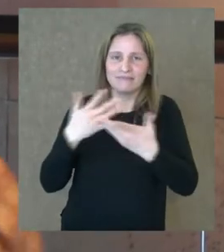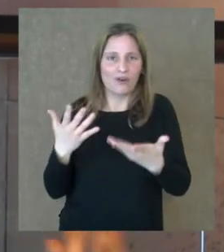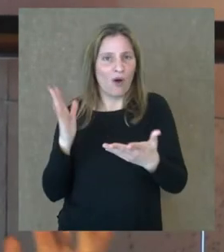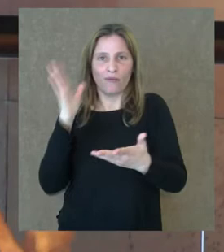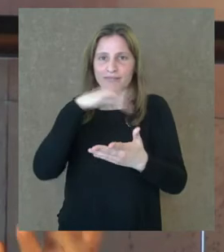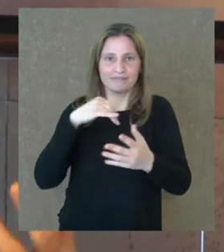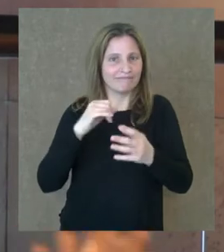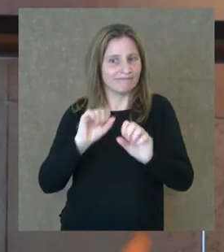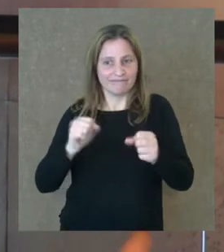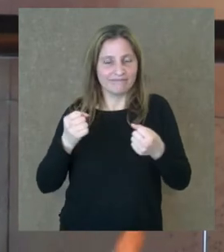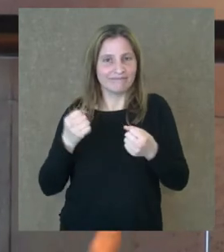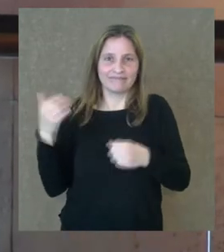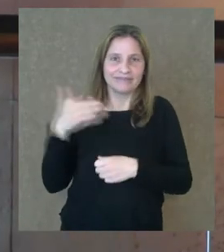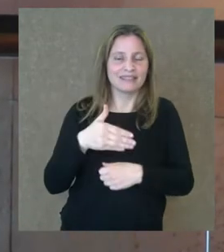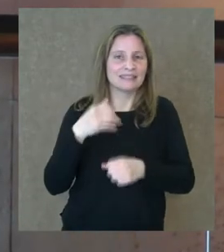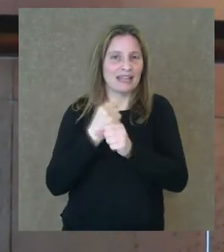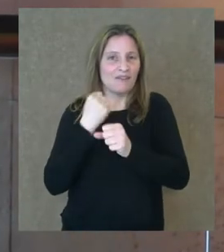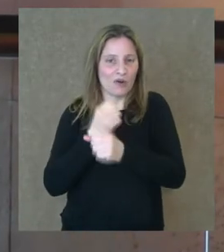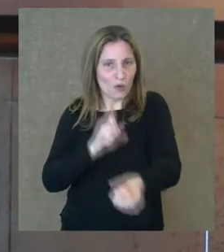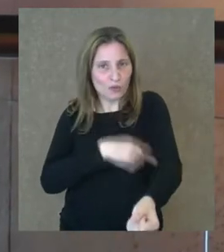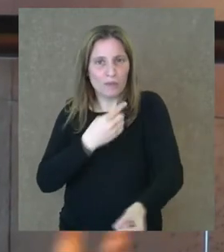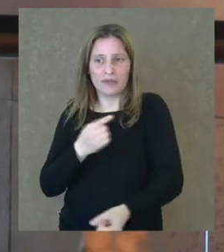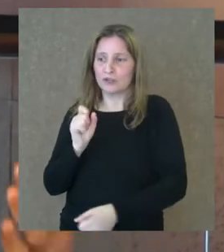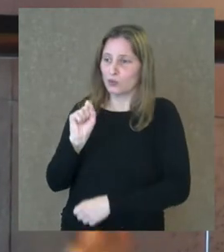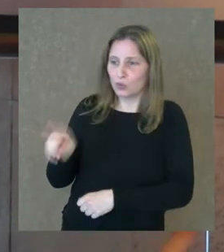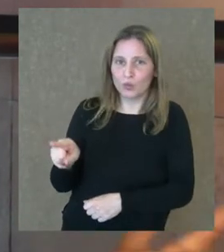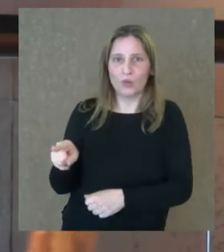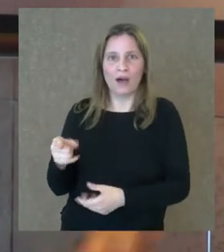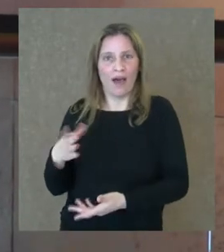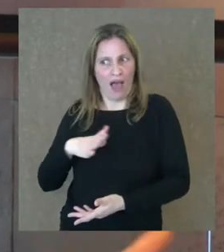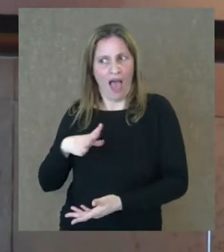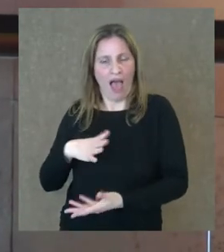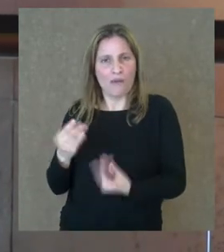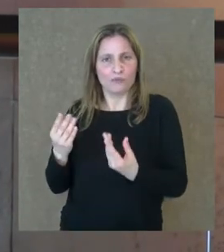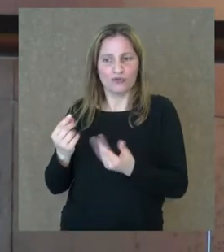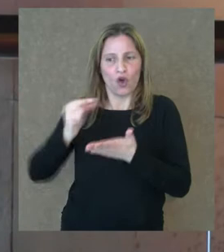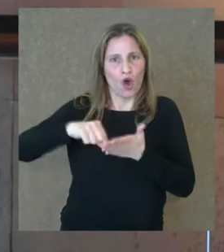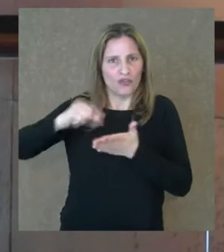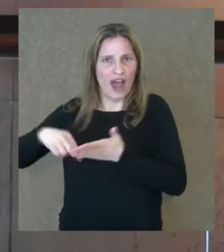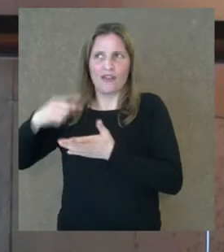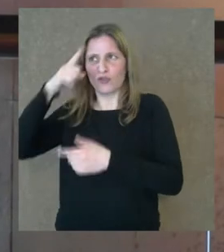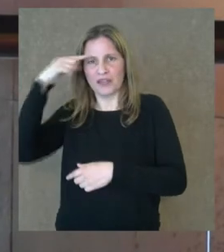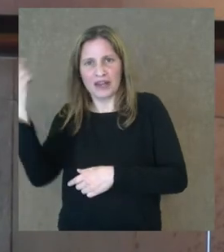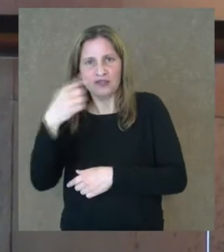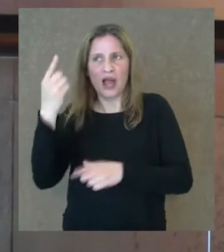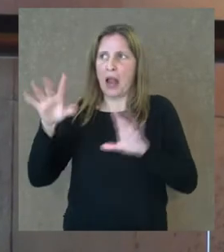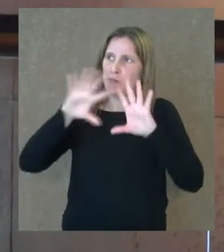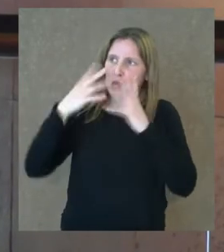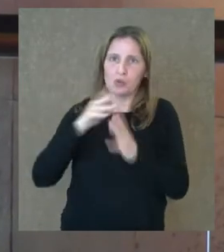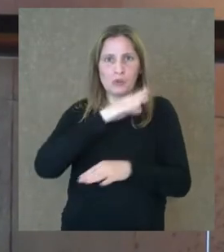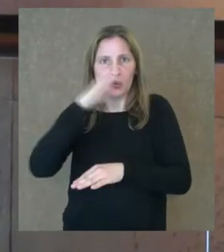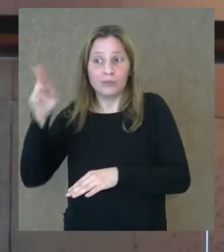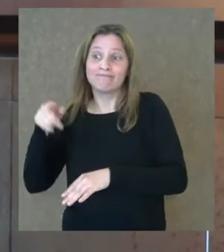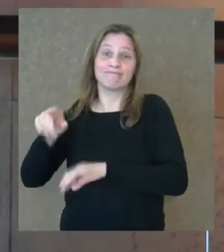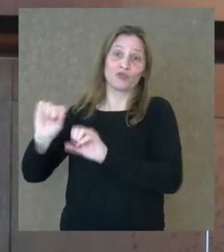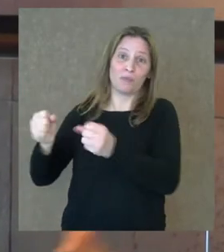alterado el trabajo habitual no en tu caso sé que tenías muchas contrataciones internacionales que tuviste que